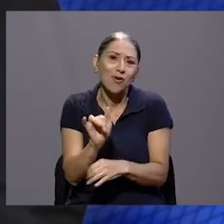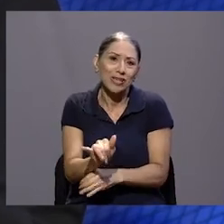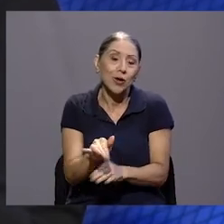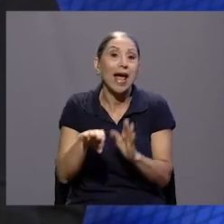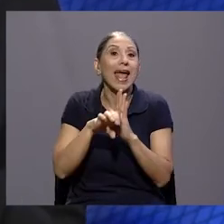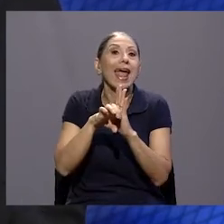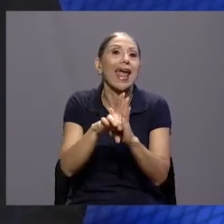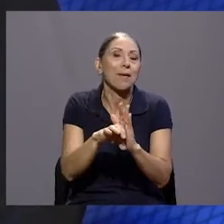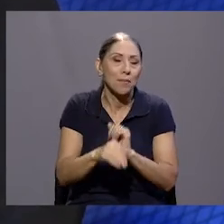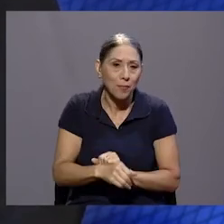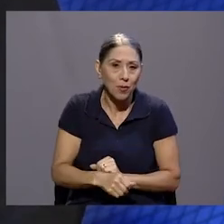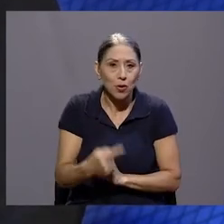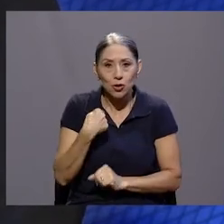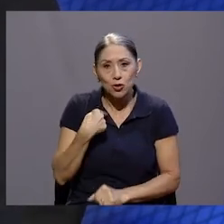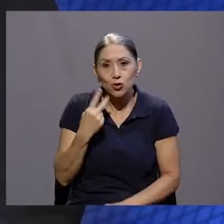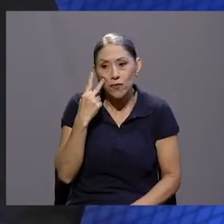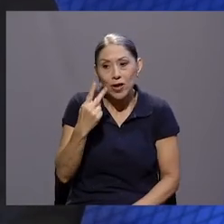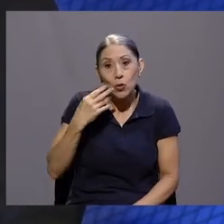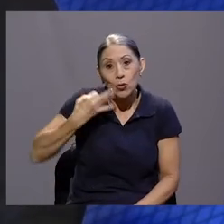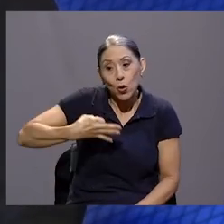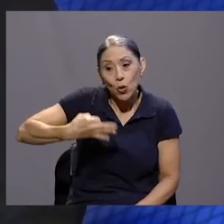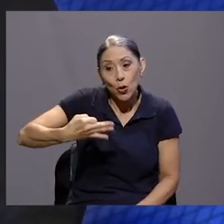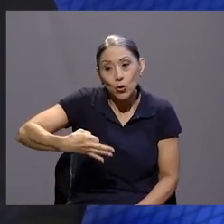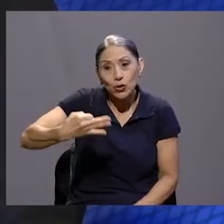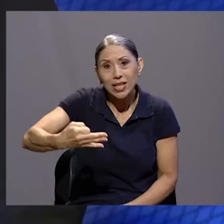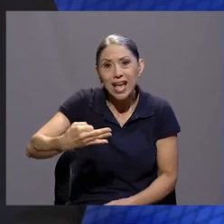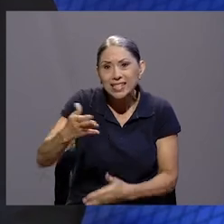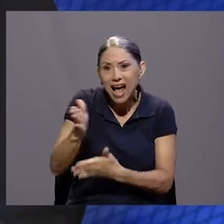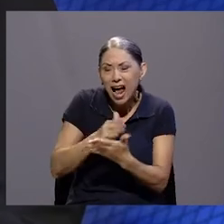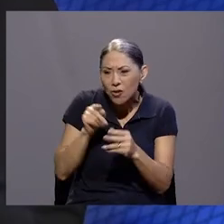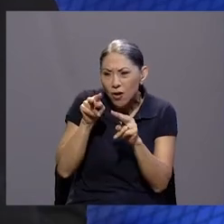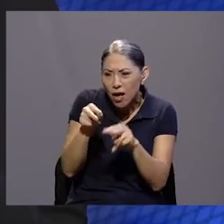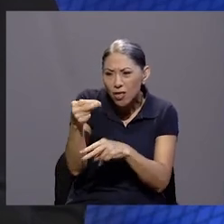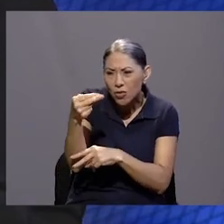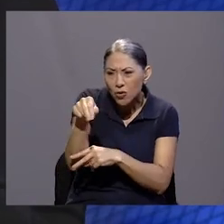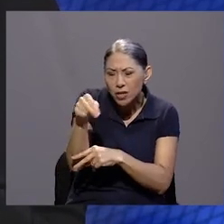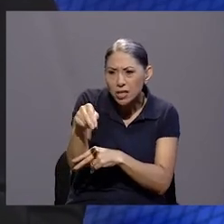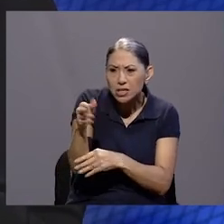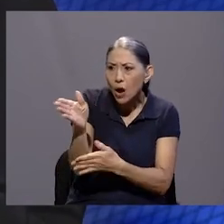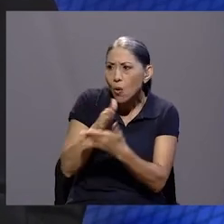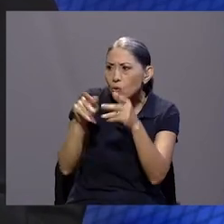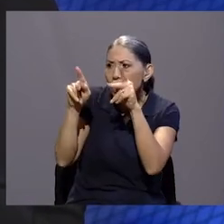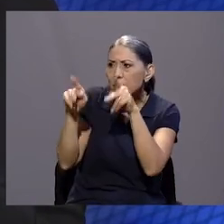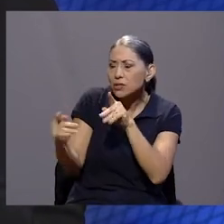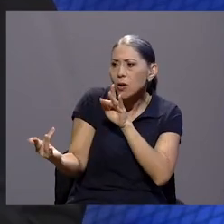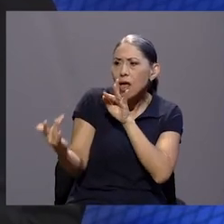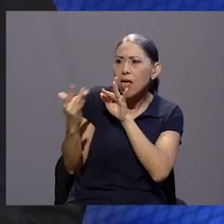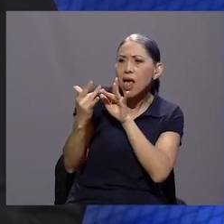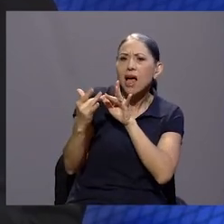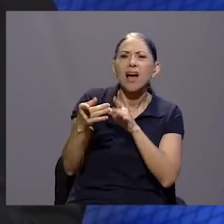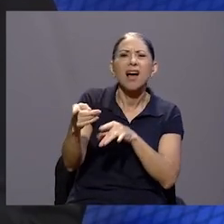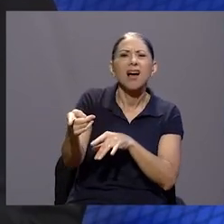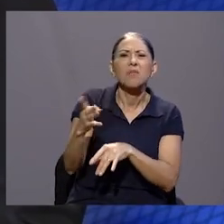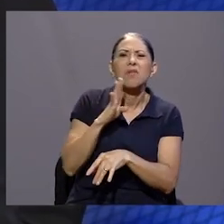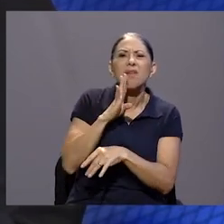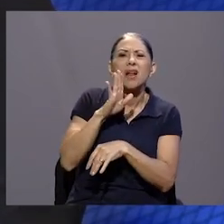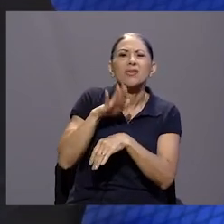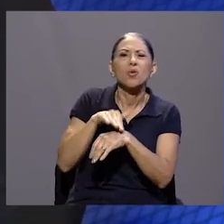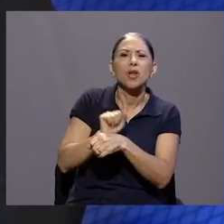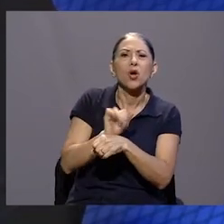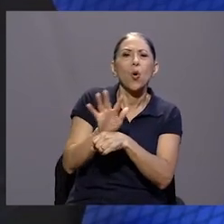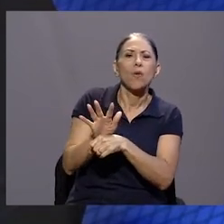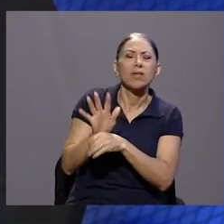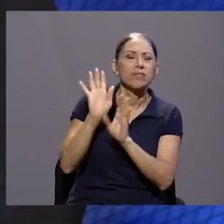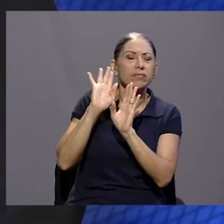ya digo va a hablar de kobe es de lo único que me va a conversar no sea yo esa persona que no me convierta yo en esa persona que lo único que